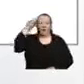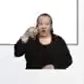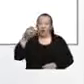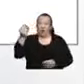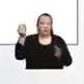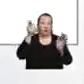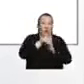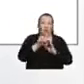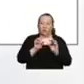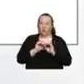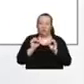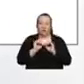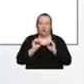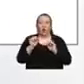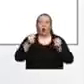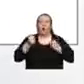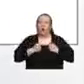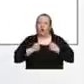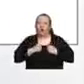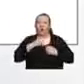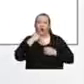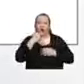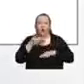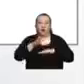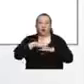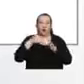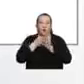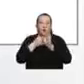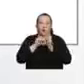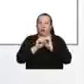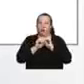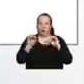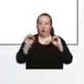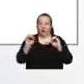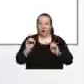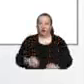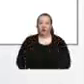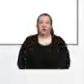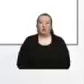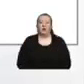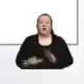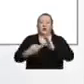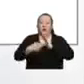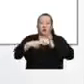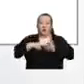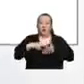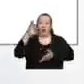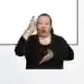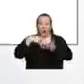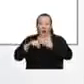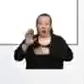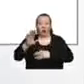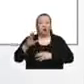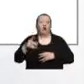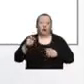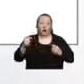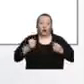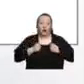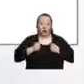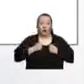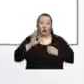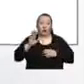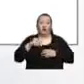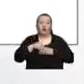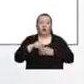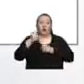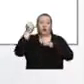del banco en este caso venís es decir los hijos no la consideran suya la fundación se ha